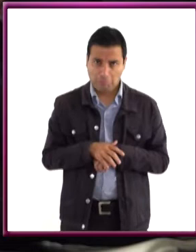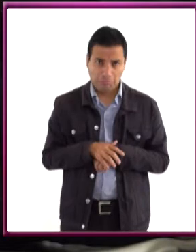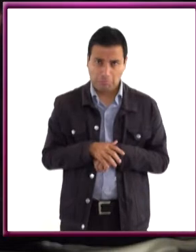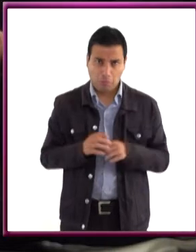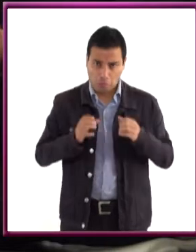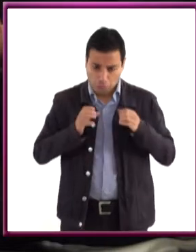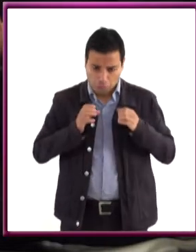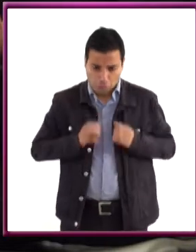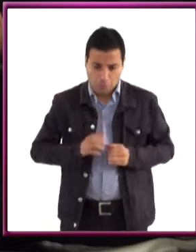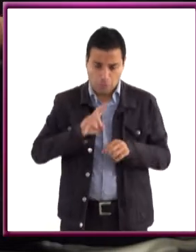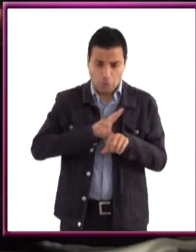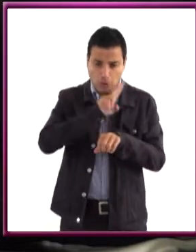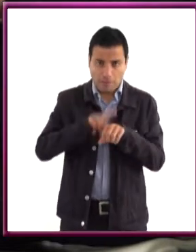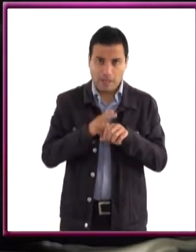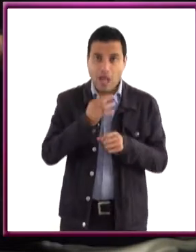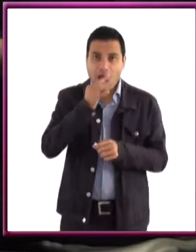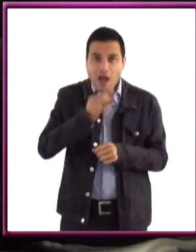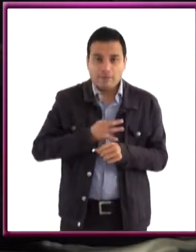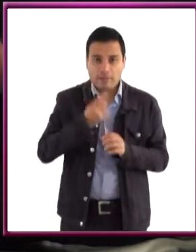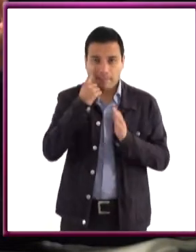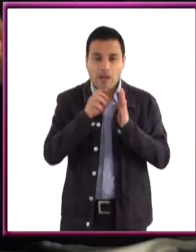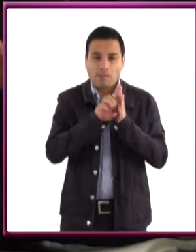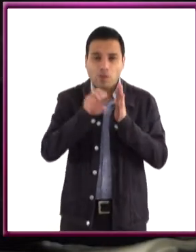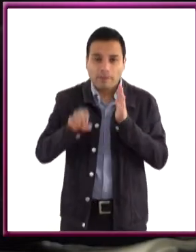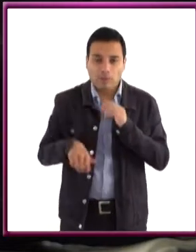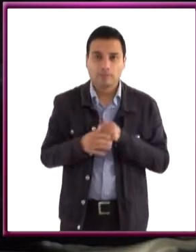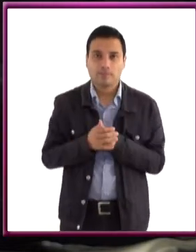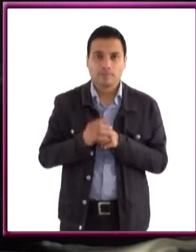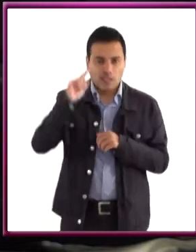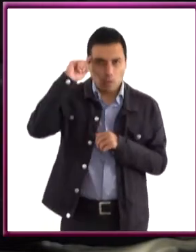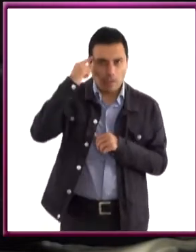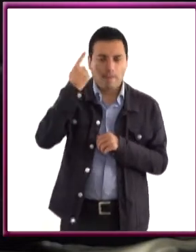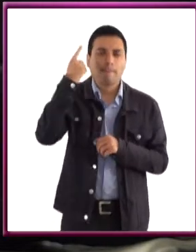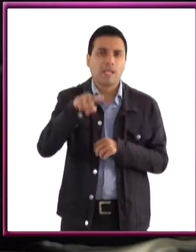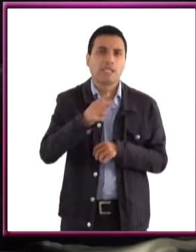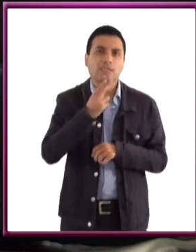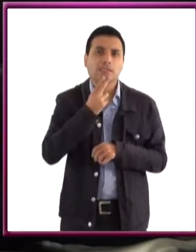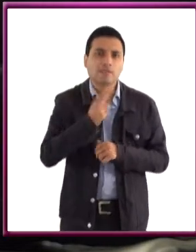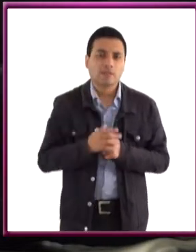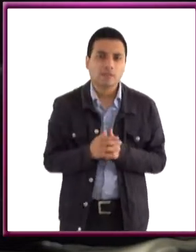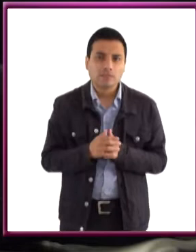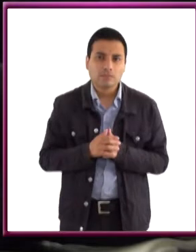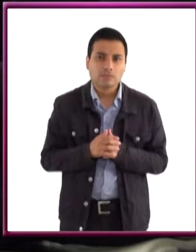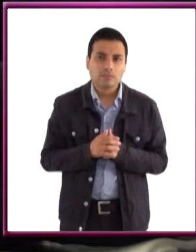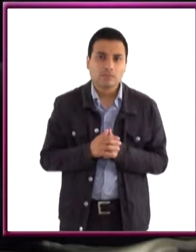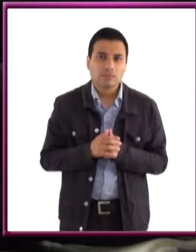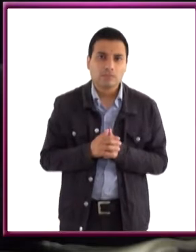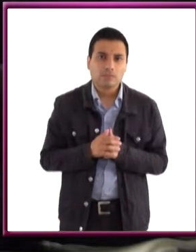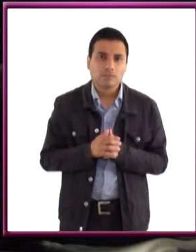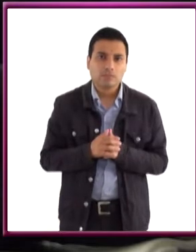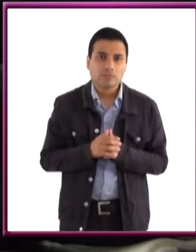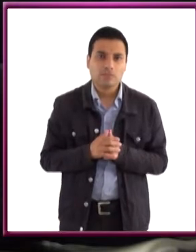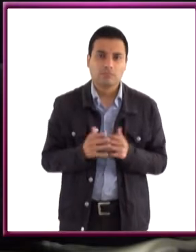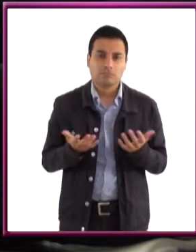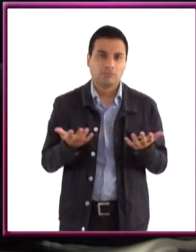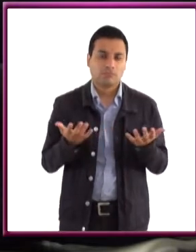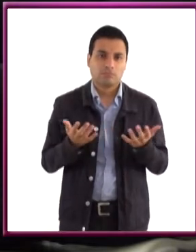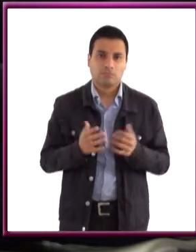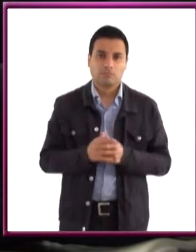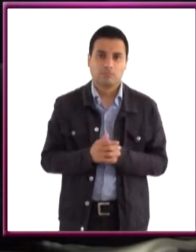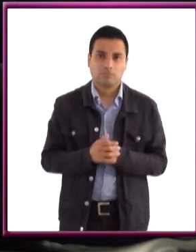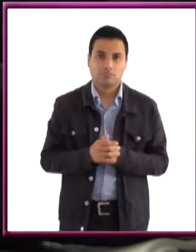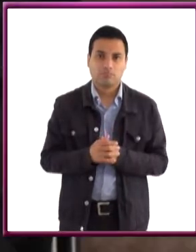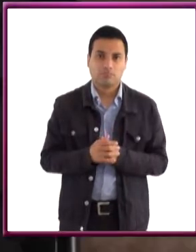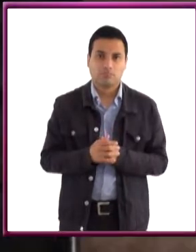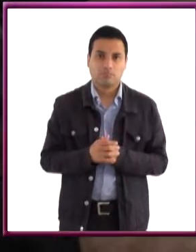están mandando una señal. Por ejemplo, yo te diría, ¿de qué te servirá enojarte? ¿Te funciona de algo? No, solo